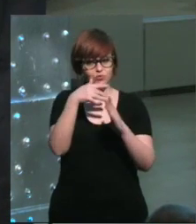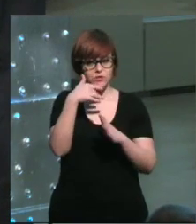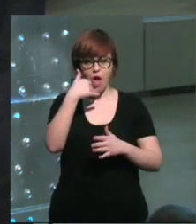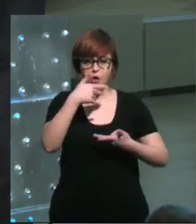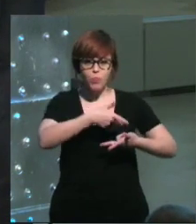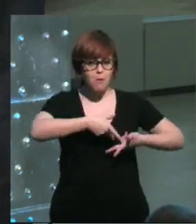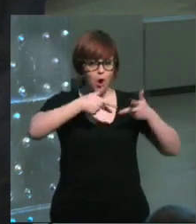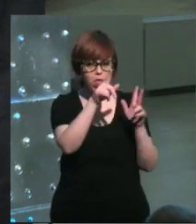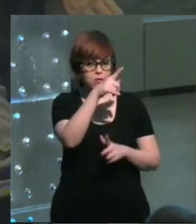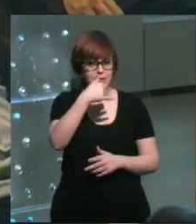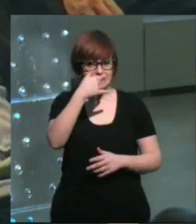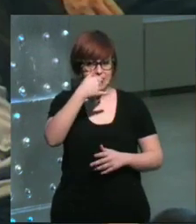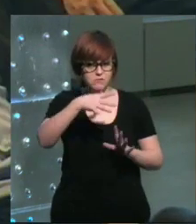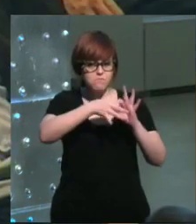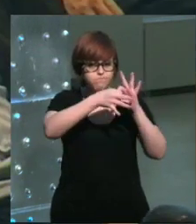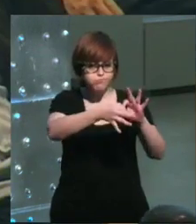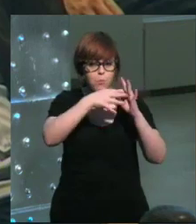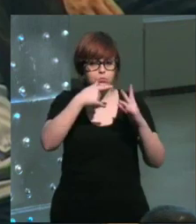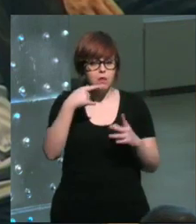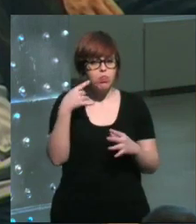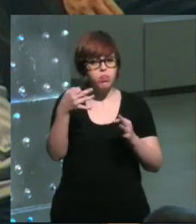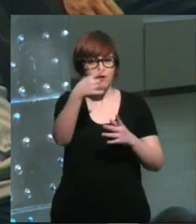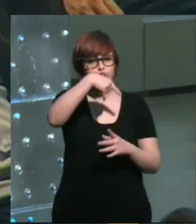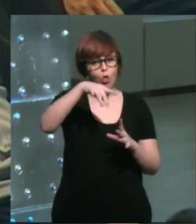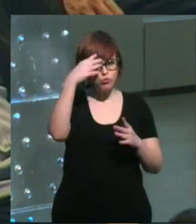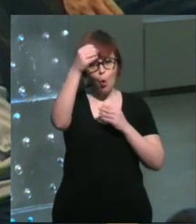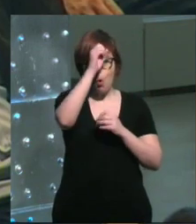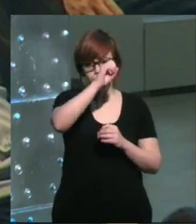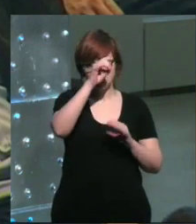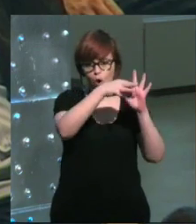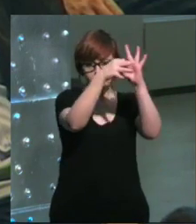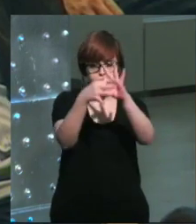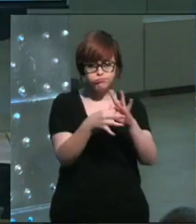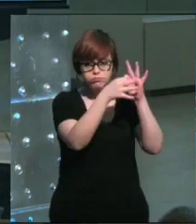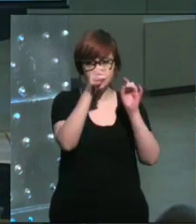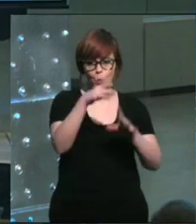democrático, porque se basa en el consenso, por definición.